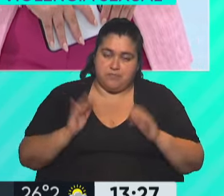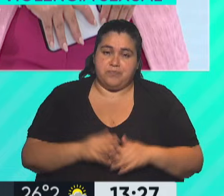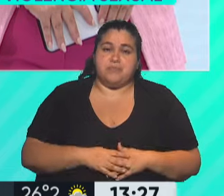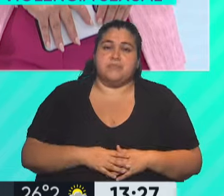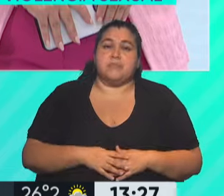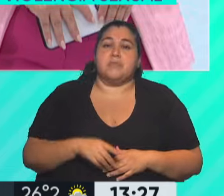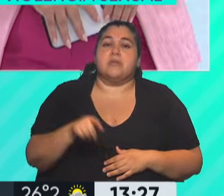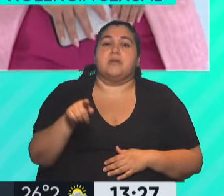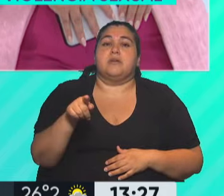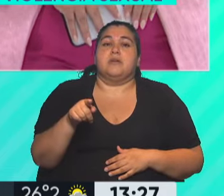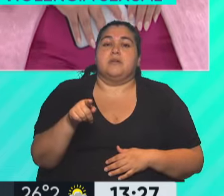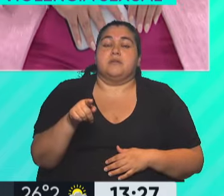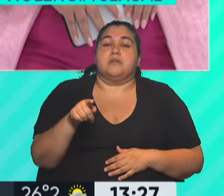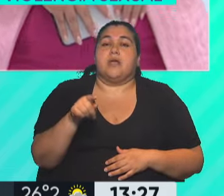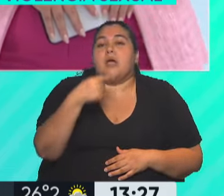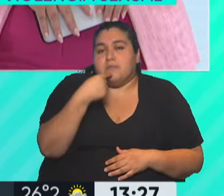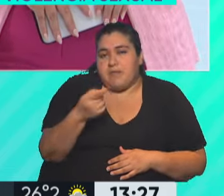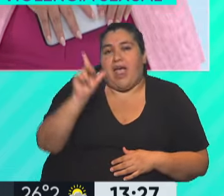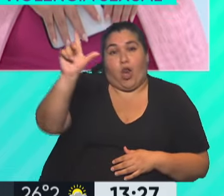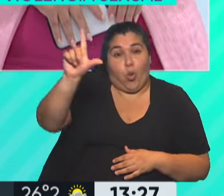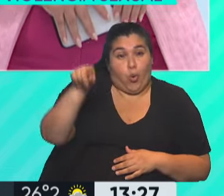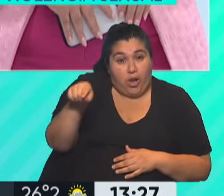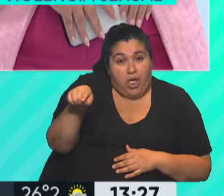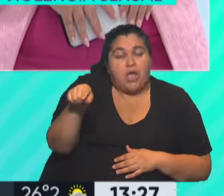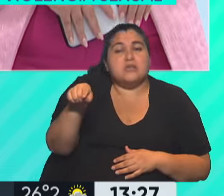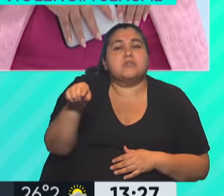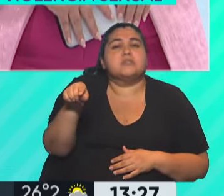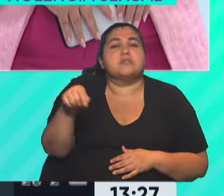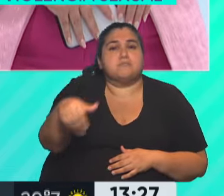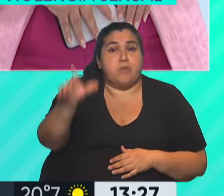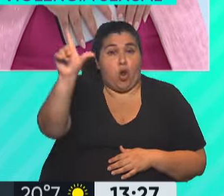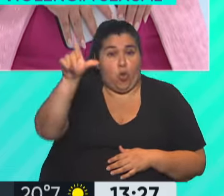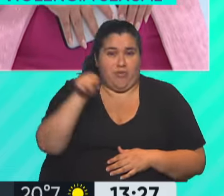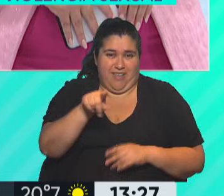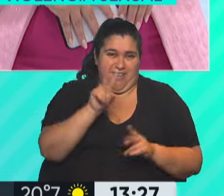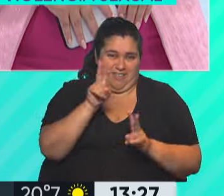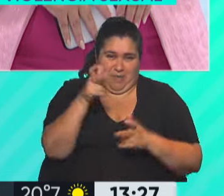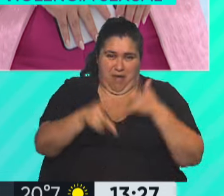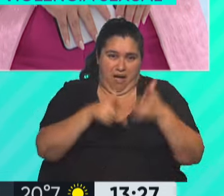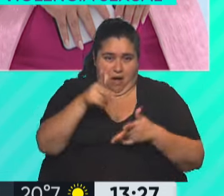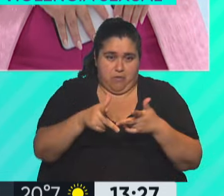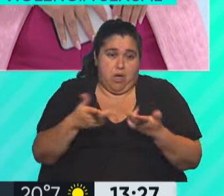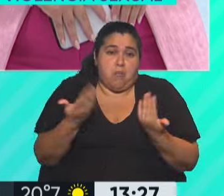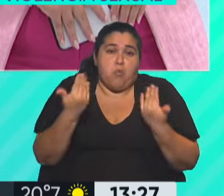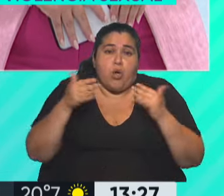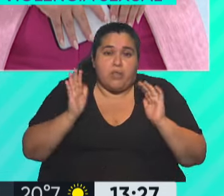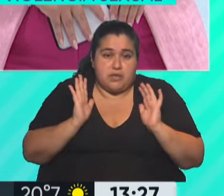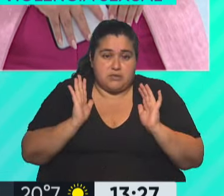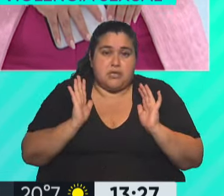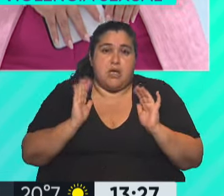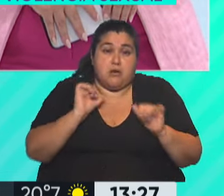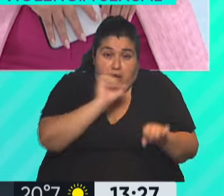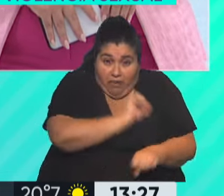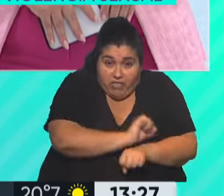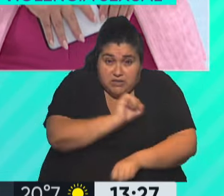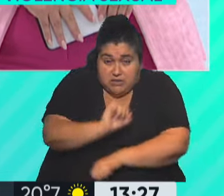versiones indican, doctor, que el lunes, justamente después de esta diligencia judicial que usted está describiendo, podrían concretarse